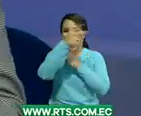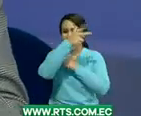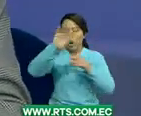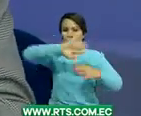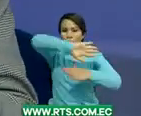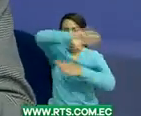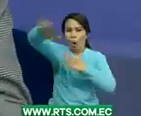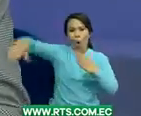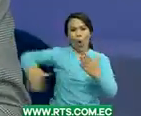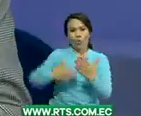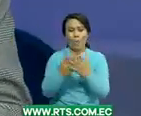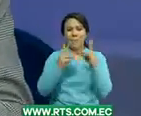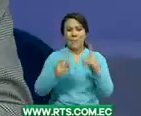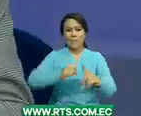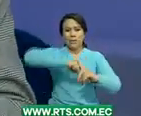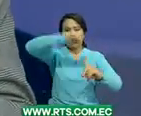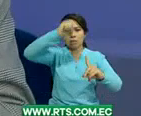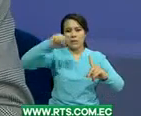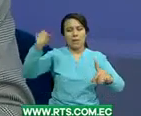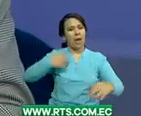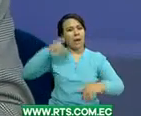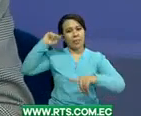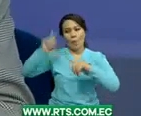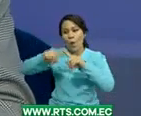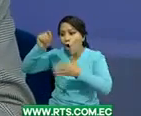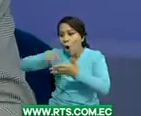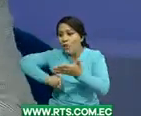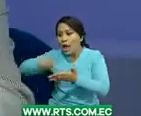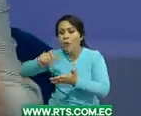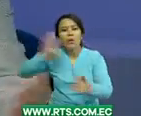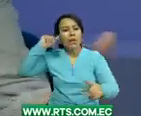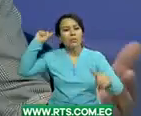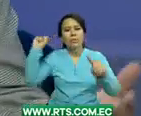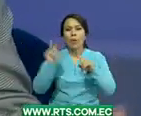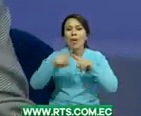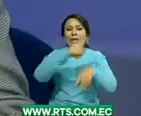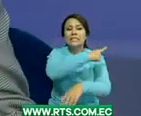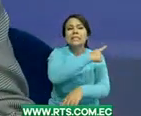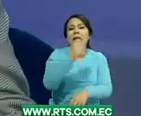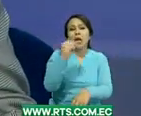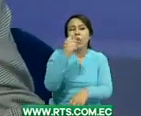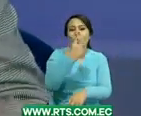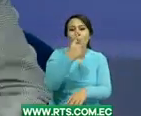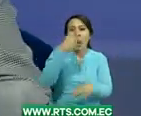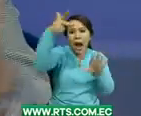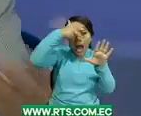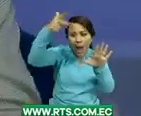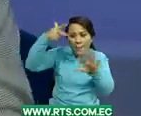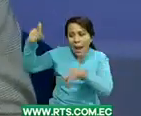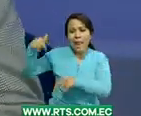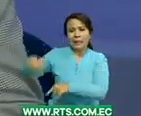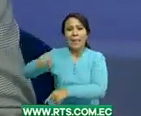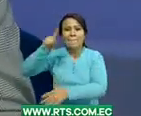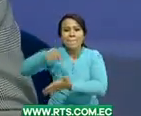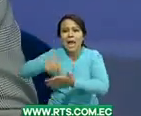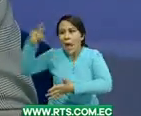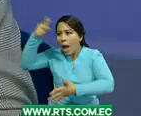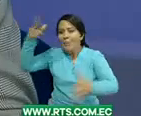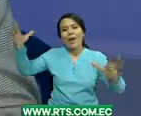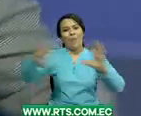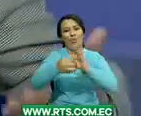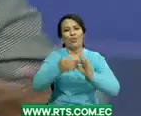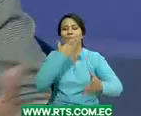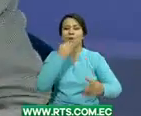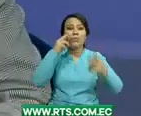sistema, porque es lógico entender que si el sistema EQ911 tiene a las instituciones de respuesta, donde es fundamental obviamente el